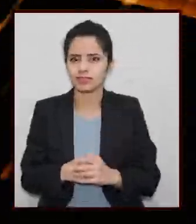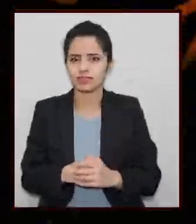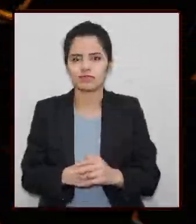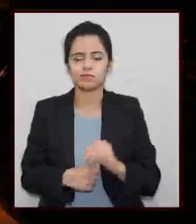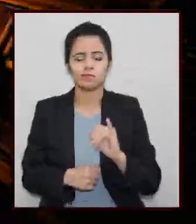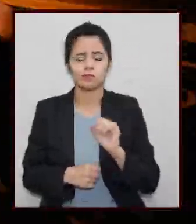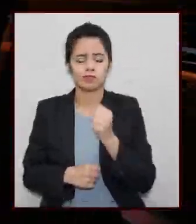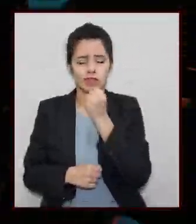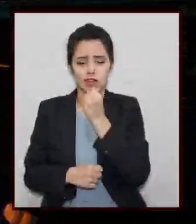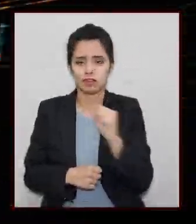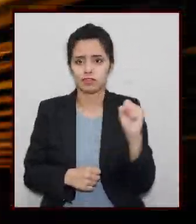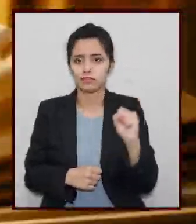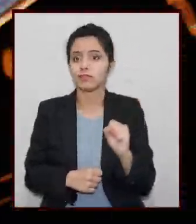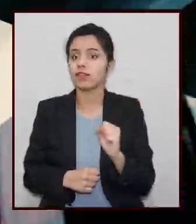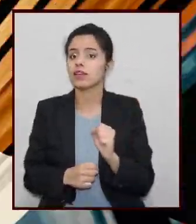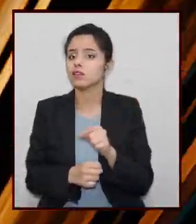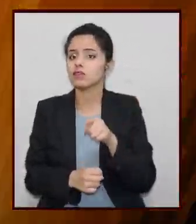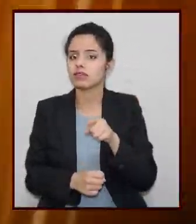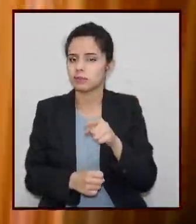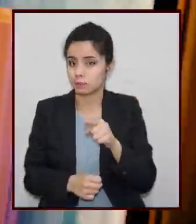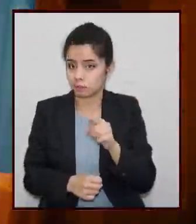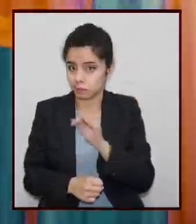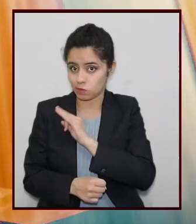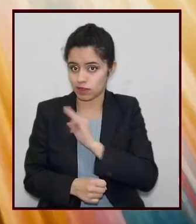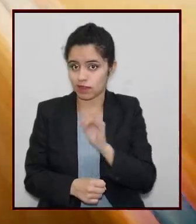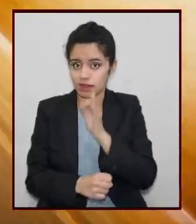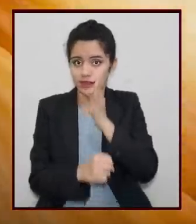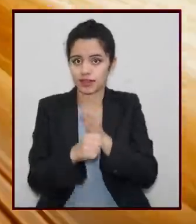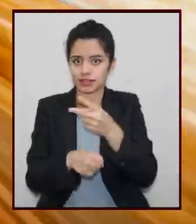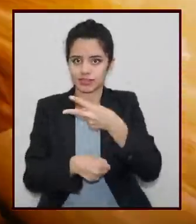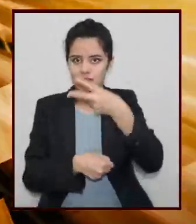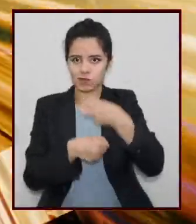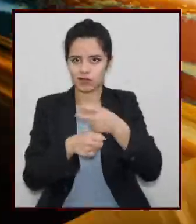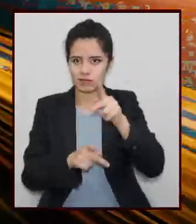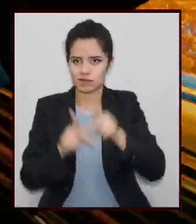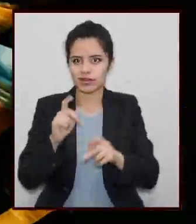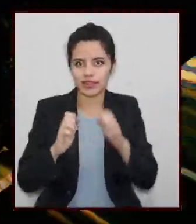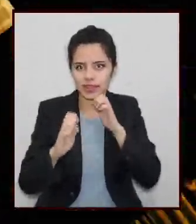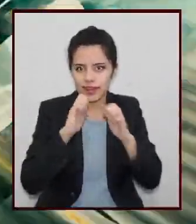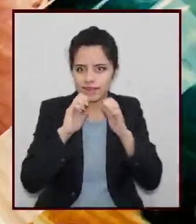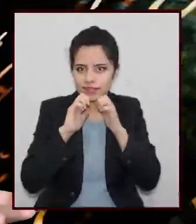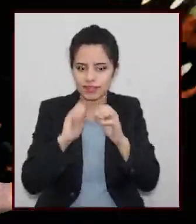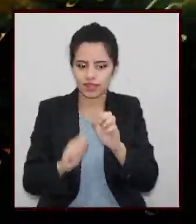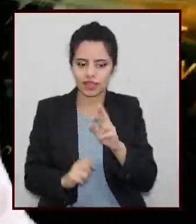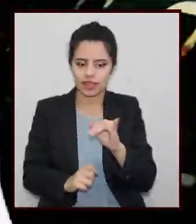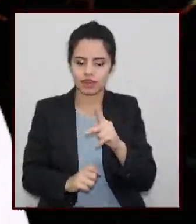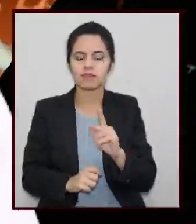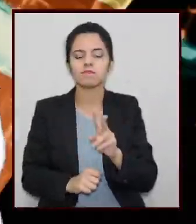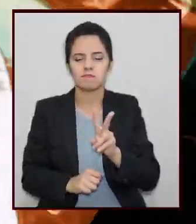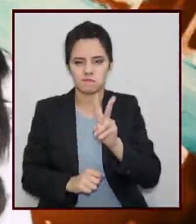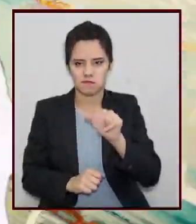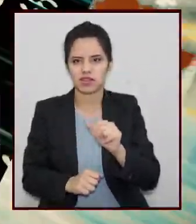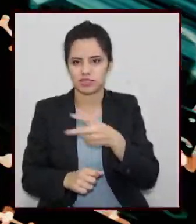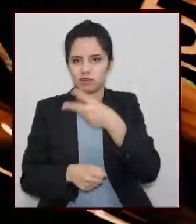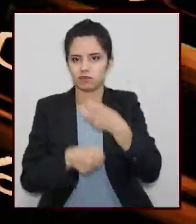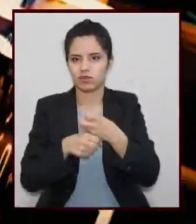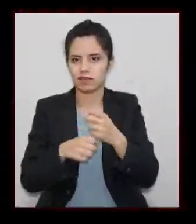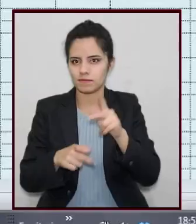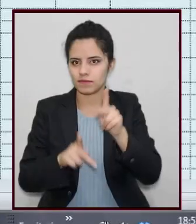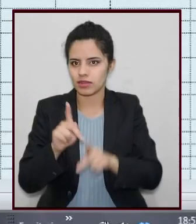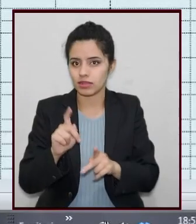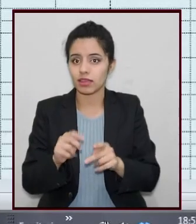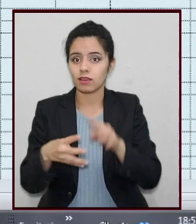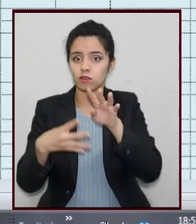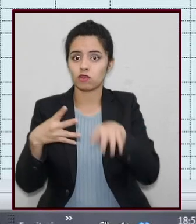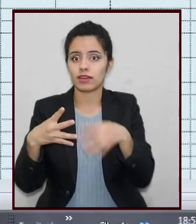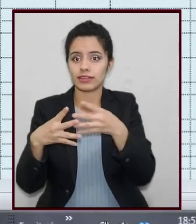Uy, sí, talentazo. ¿Qué te parece si ahora nos echamos la segunda parte de la entrevista con Eric McDonald? ¡Vámonos recio con la segunda parte!